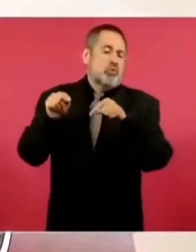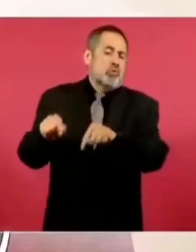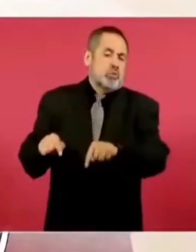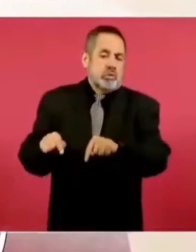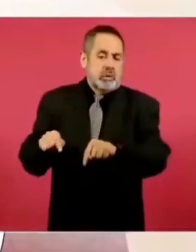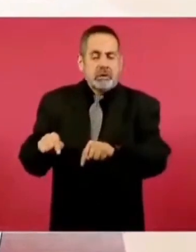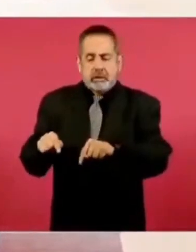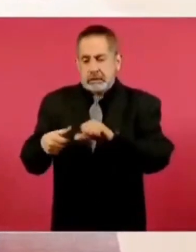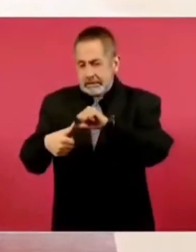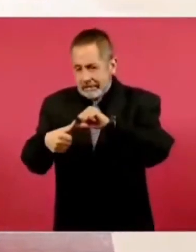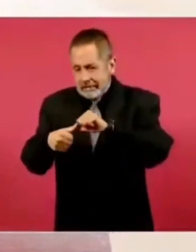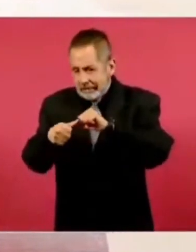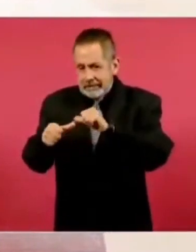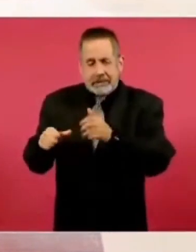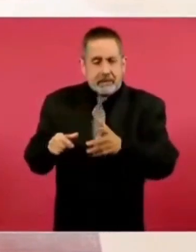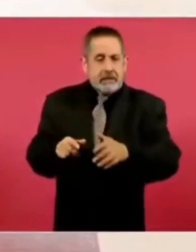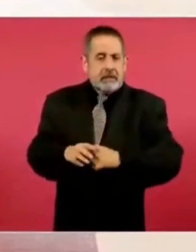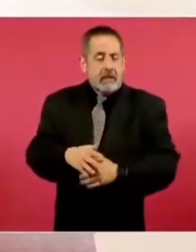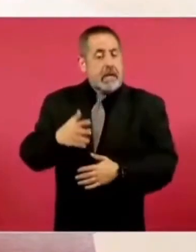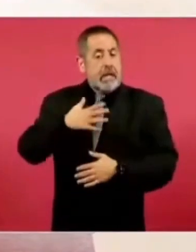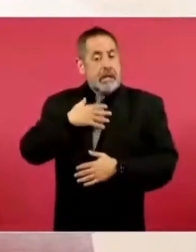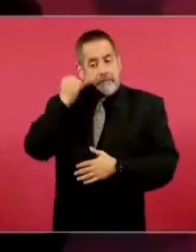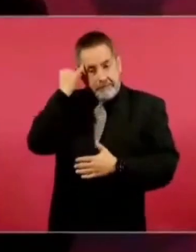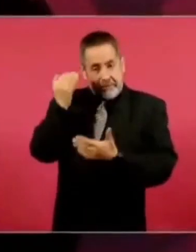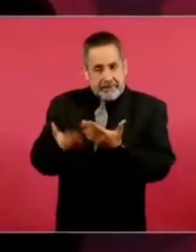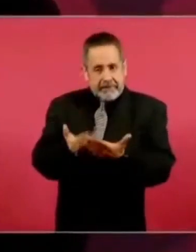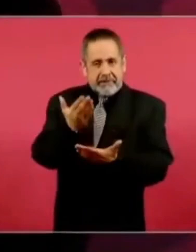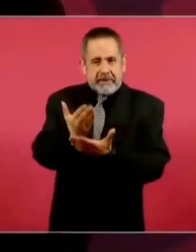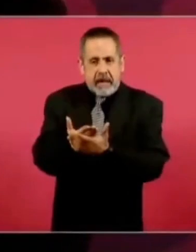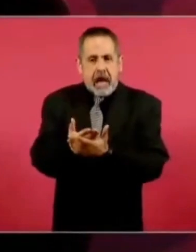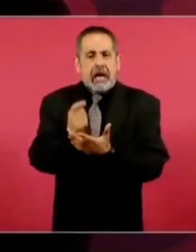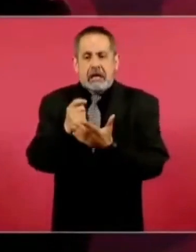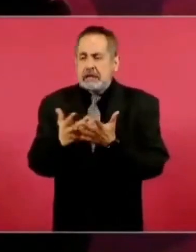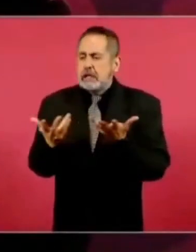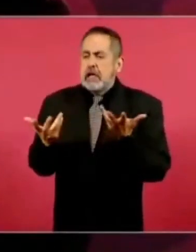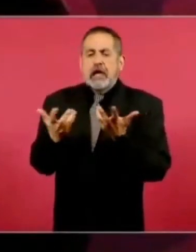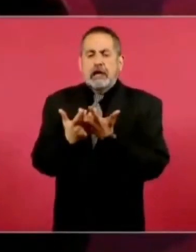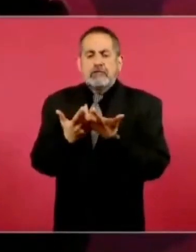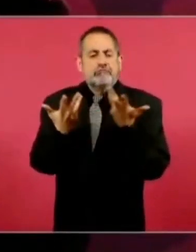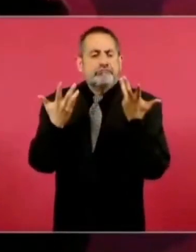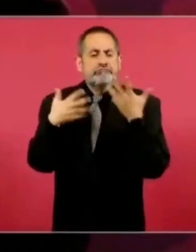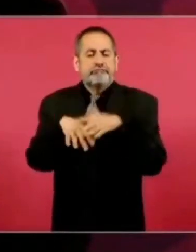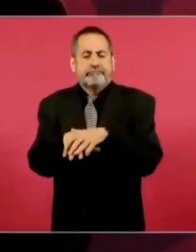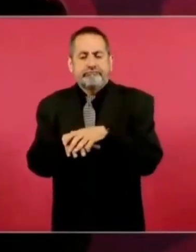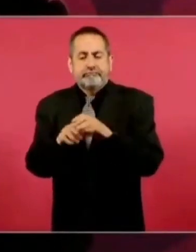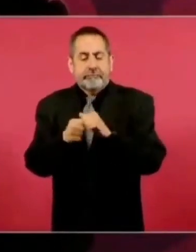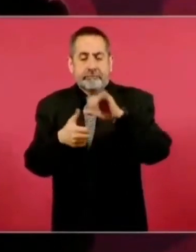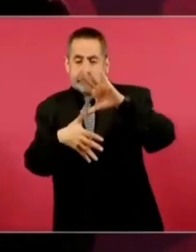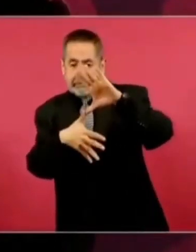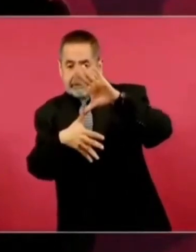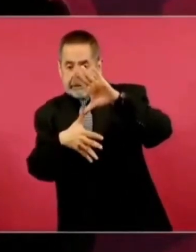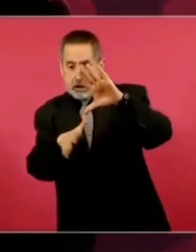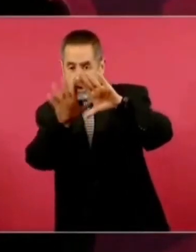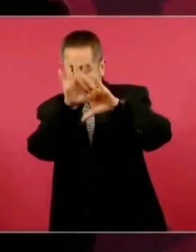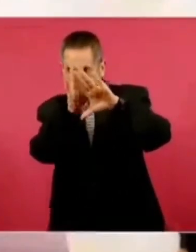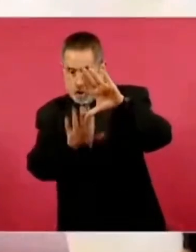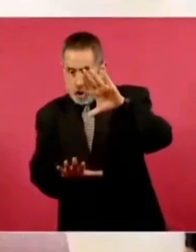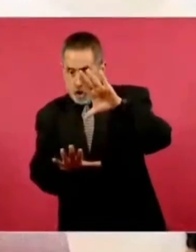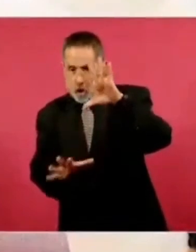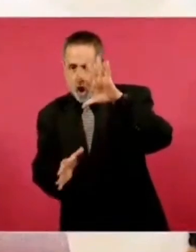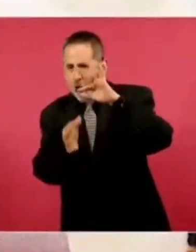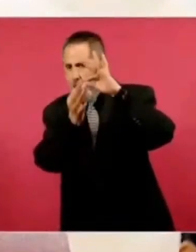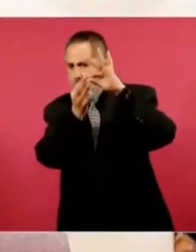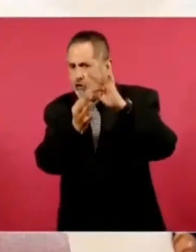Centroamérica. El planteamiento nuestro es la integración de todo el continente.